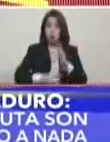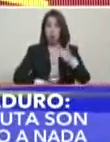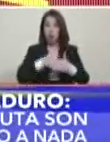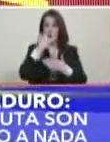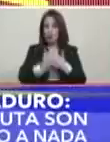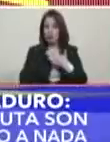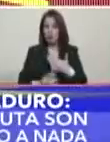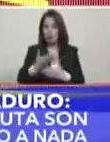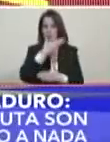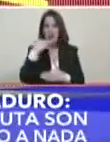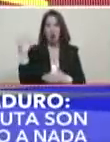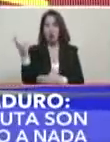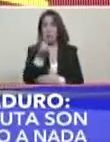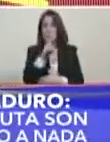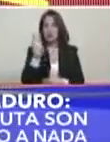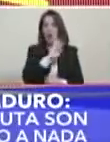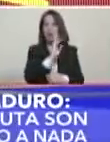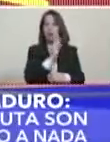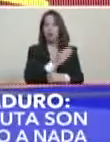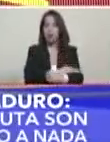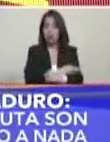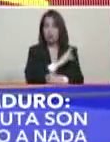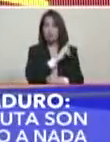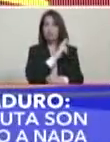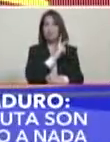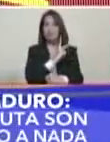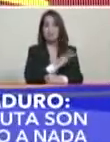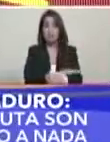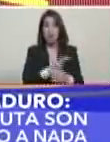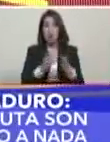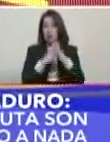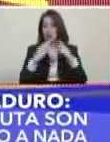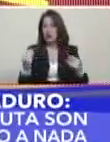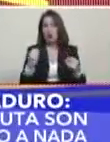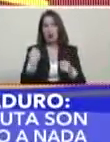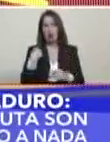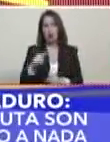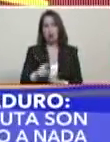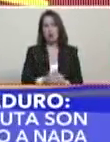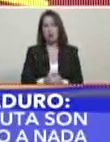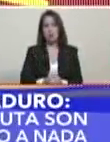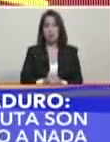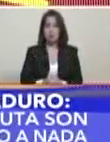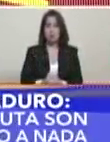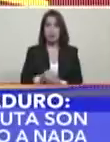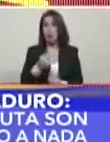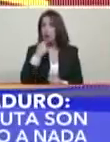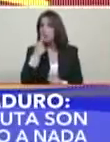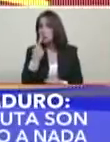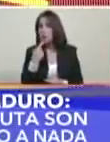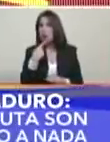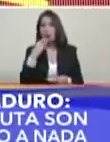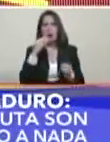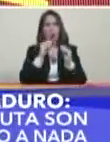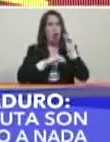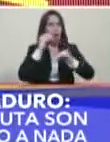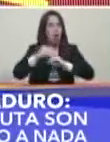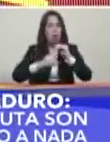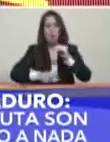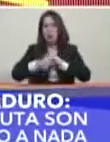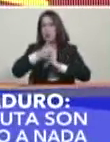la Venezuela potencia en lo económico. Lo tenemos todo. Yo no estoy exagerando, lo tenemos